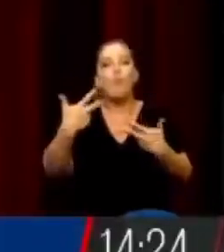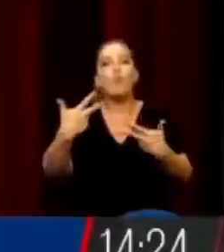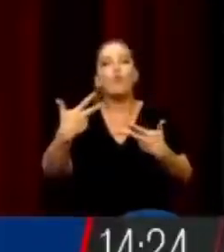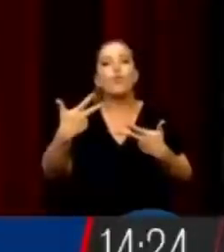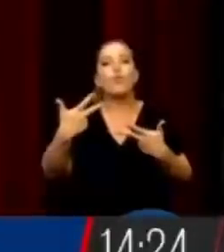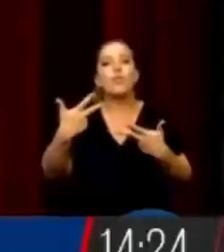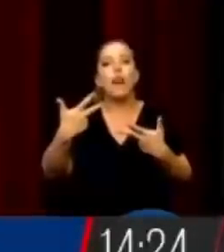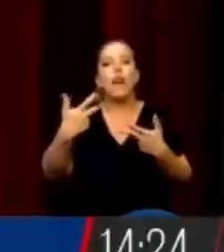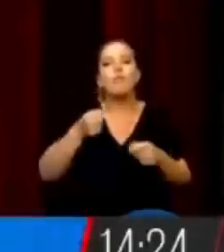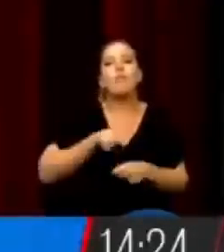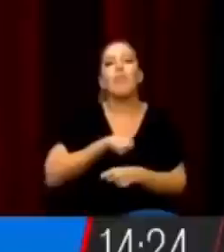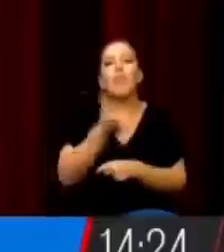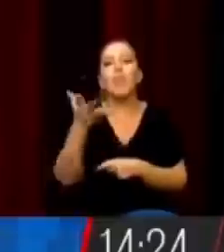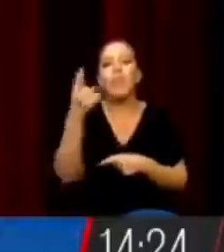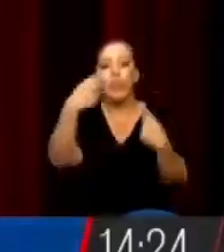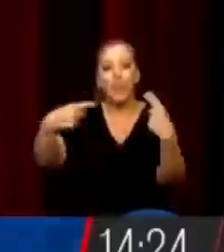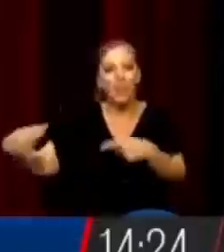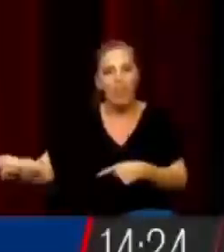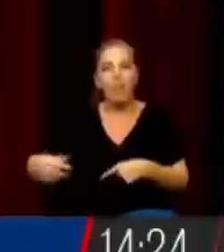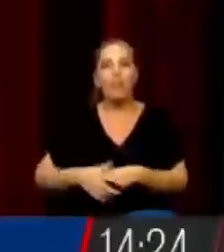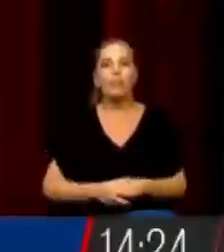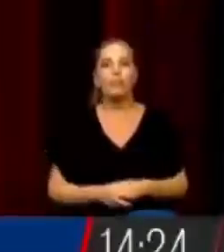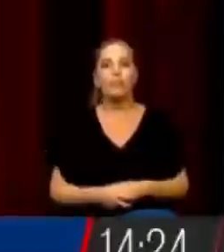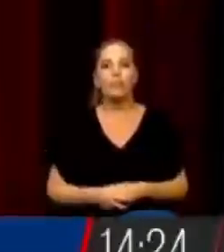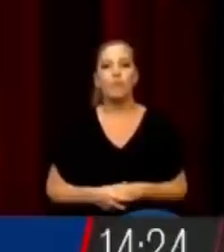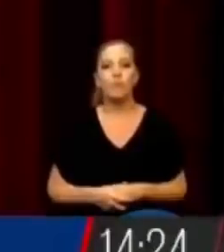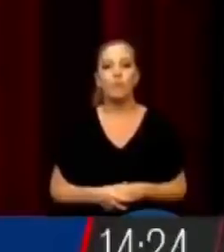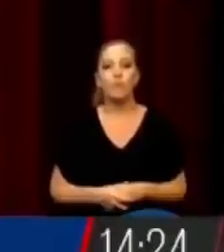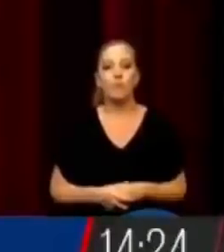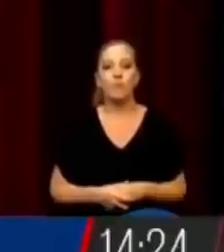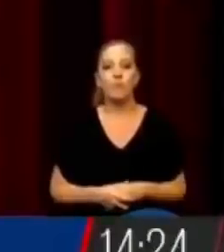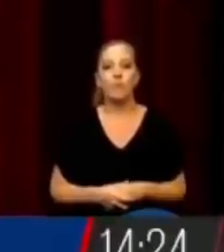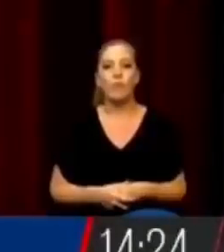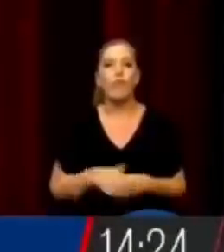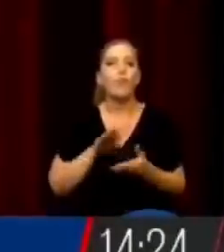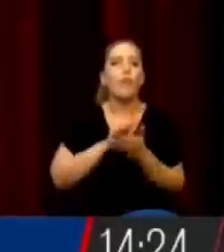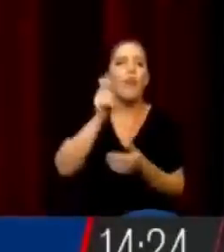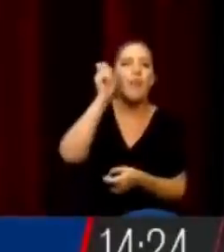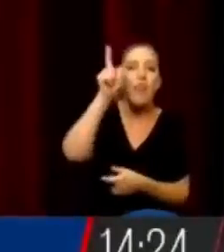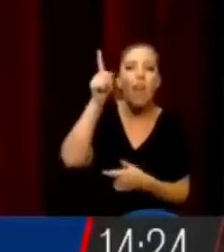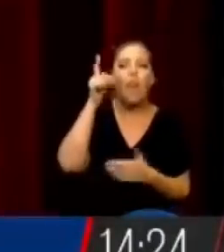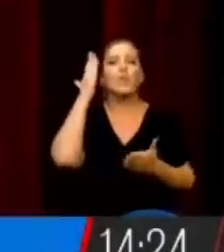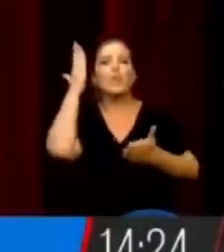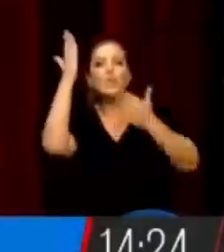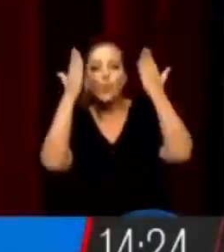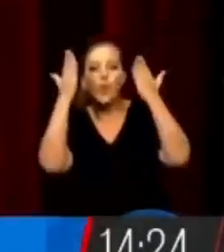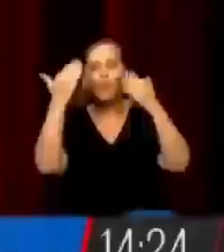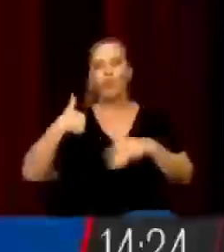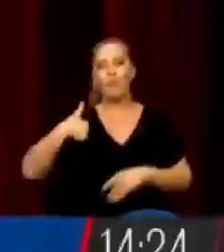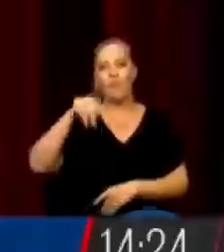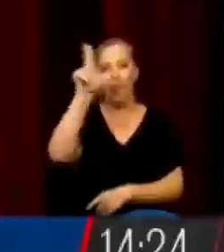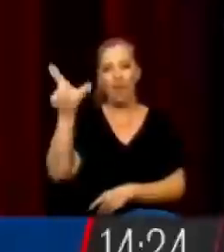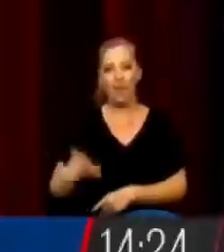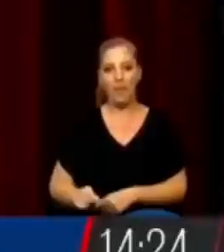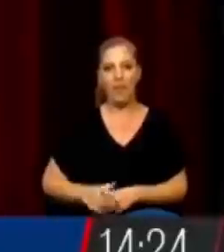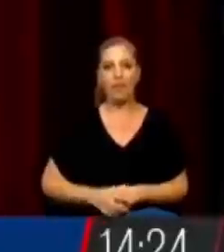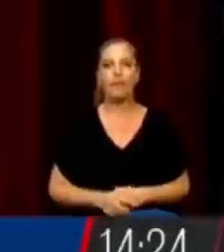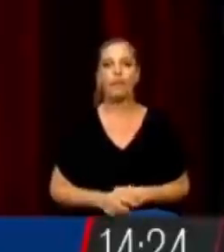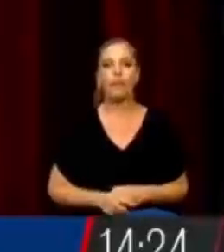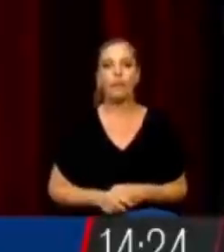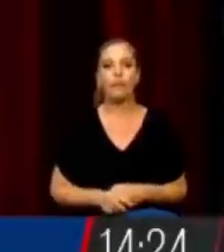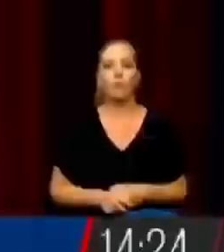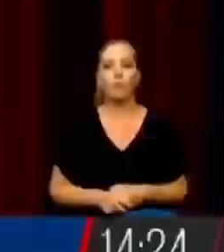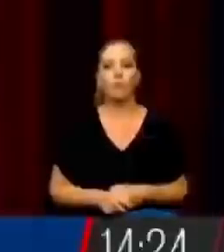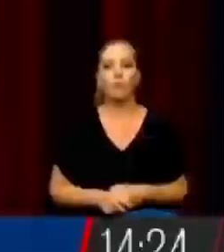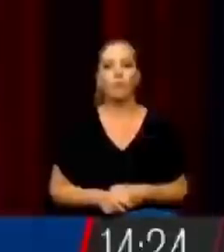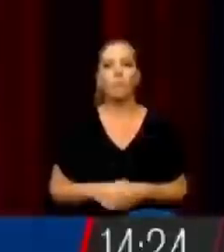reflejar la diversidad que de alguna manera representa en ideas y en sueños la Argentina. Y con